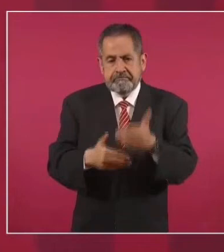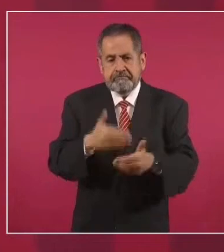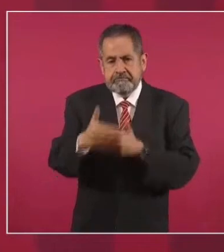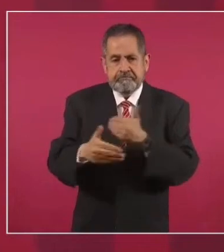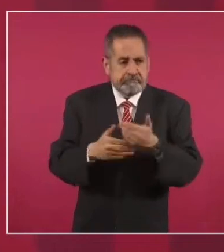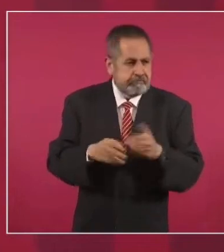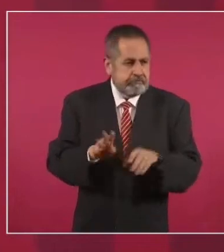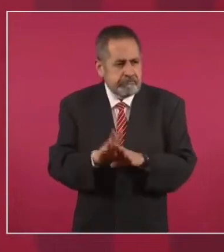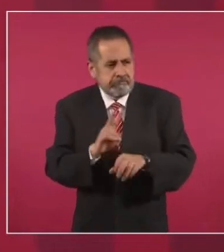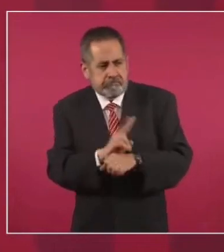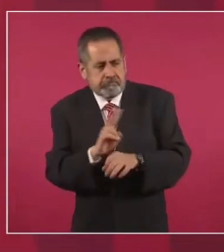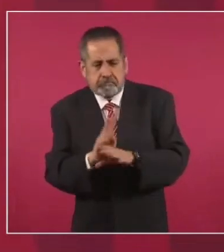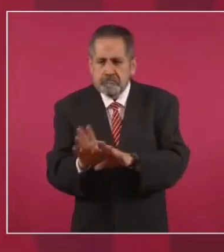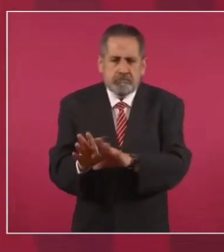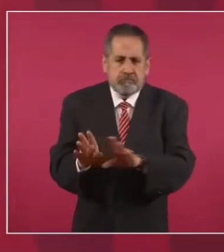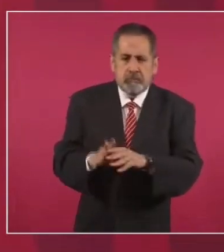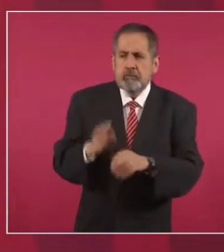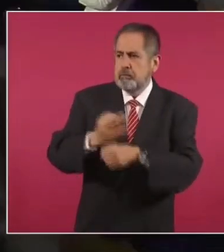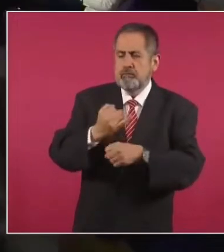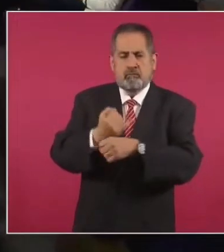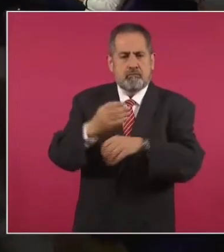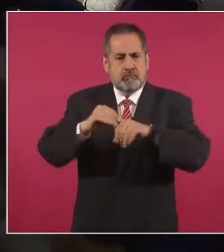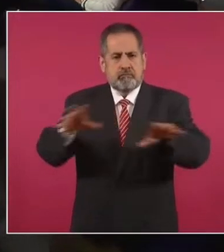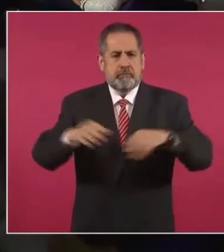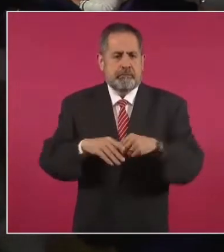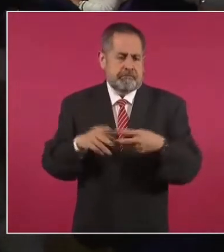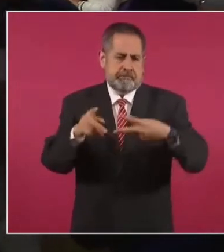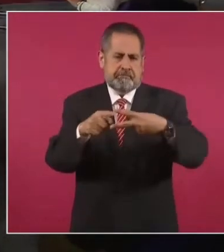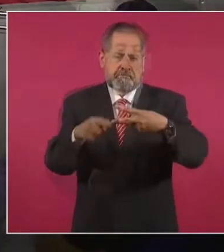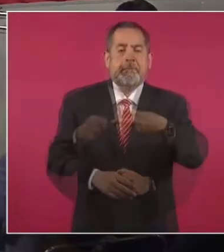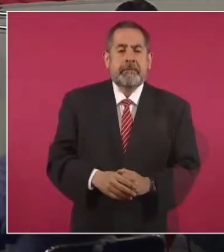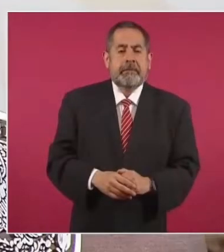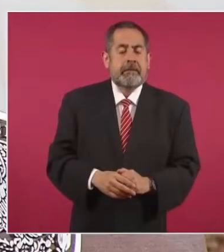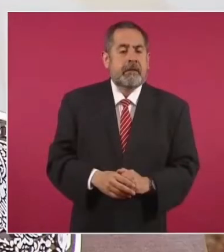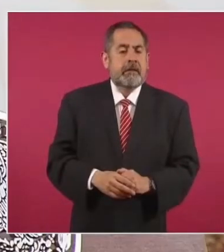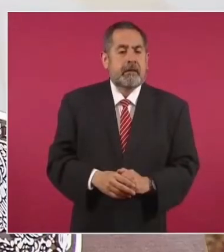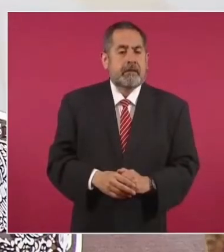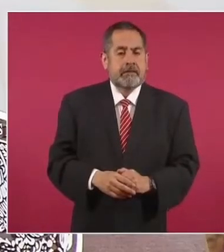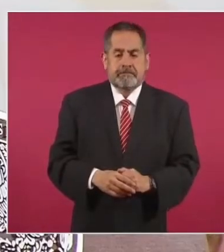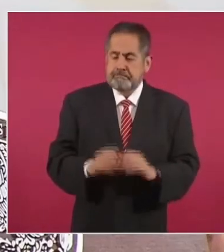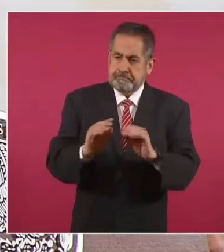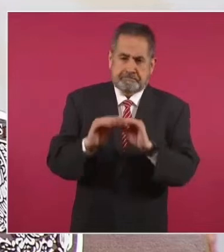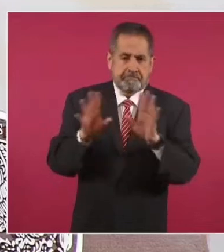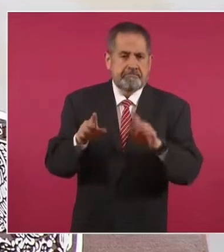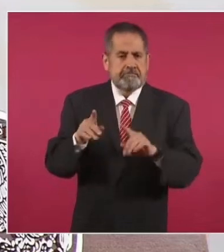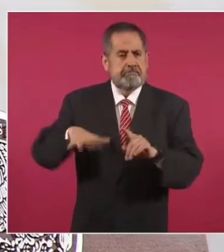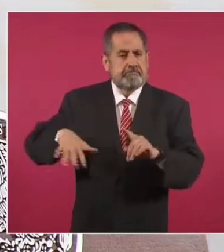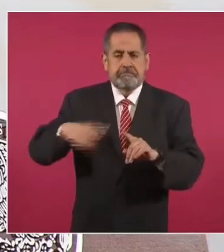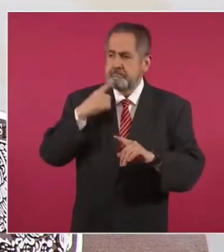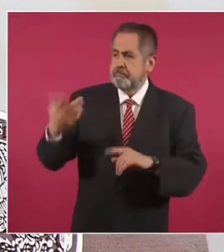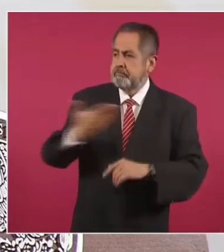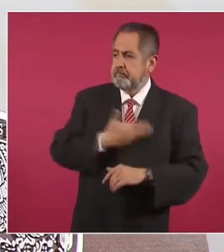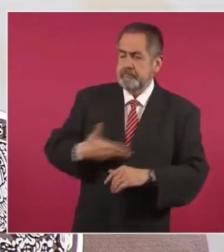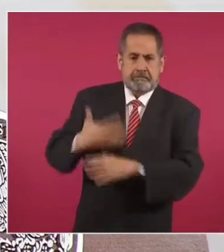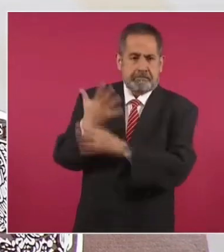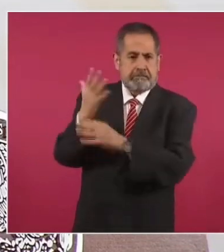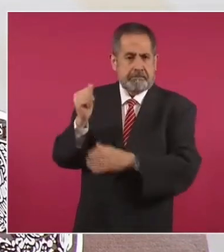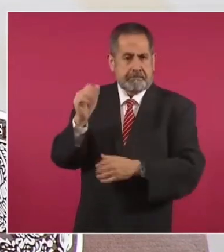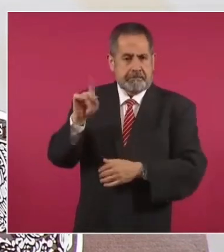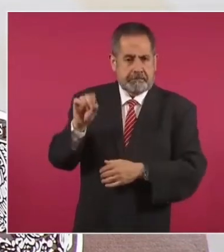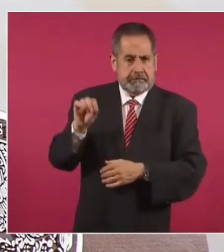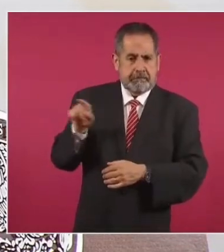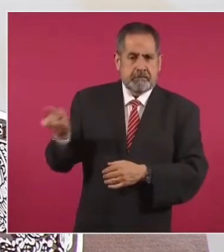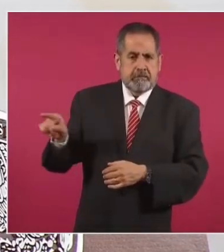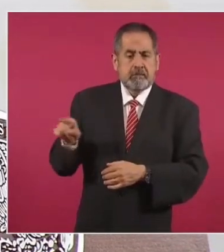dándole seguimiento y por eso se va a informar. Son los dos temas. Sin lugar a dudas, como lo ha dicho el presidente López Obrador, para hablar